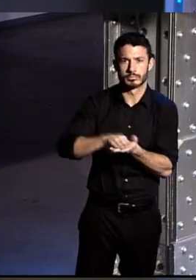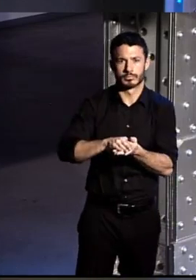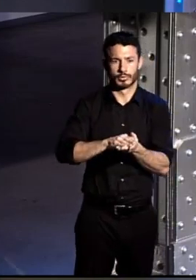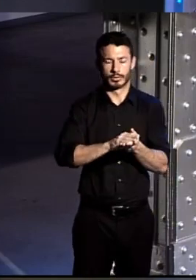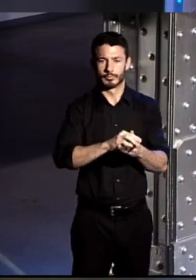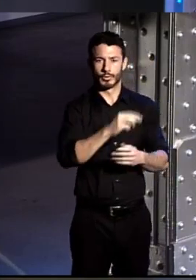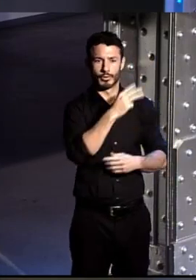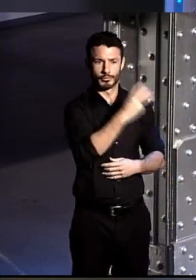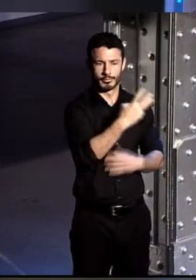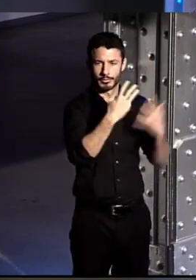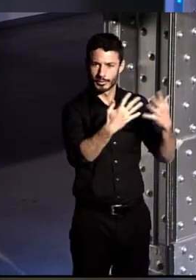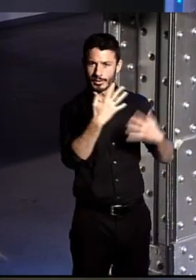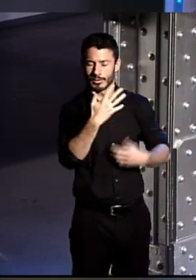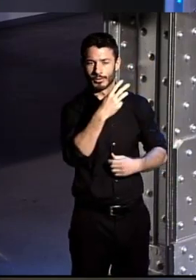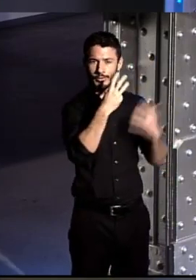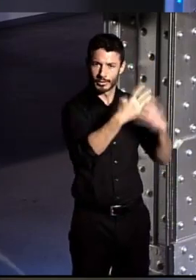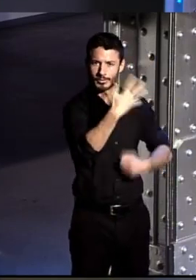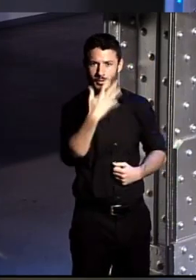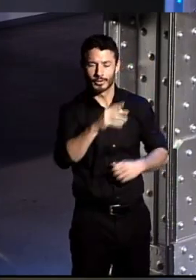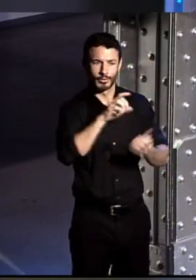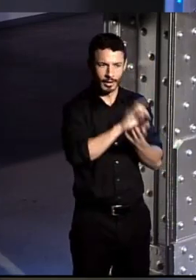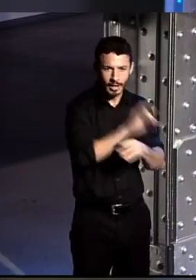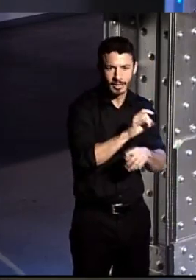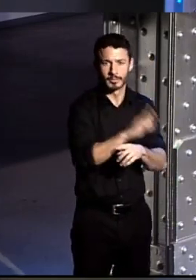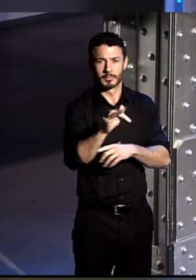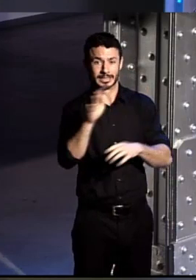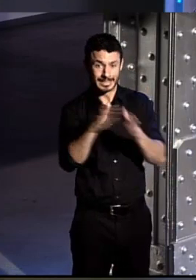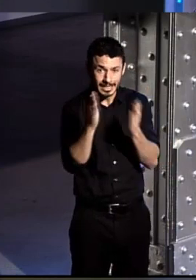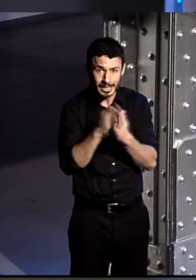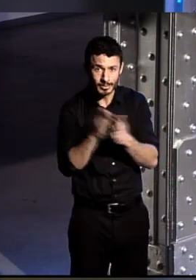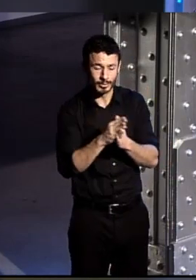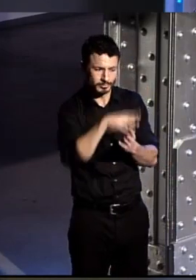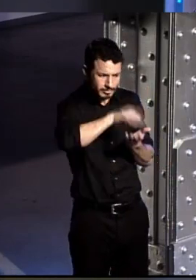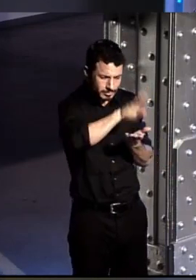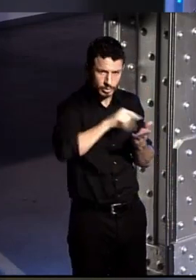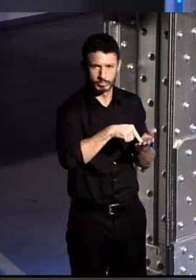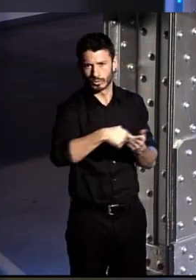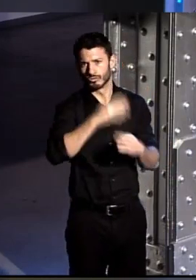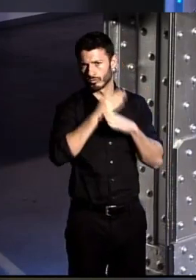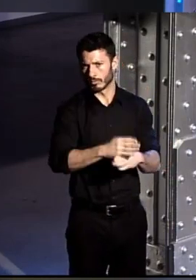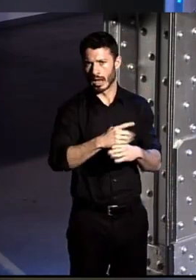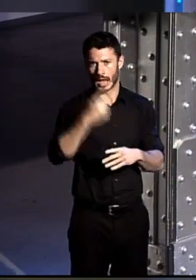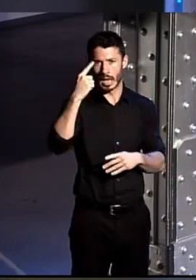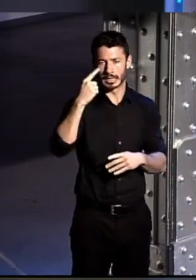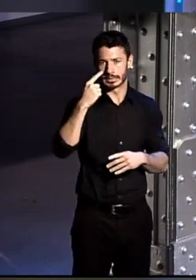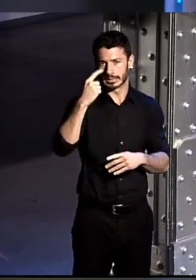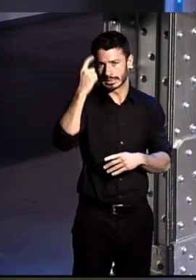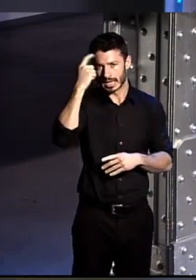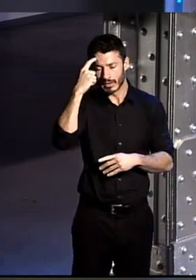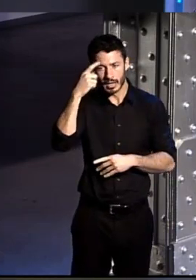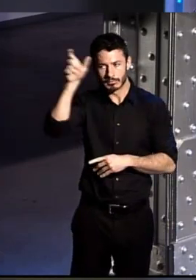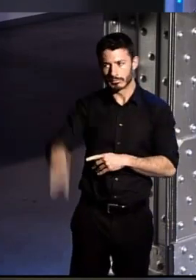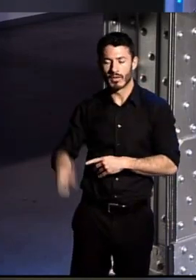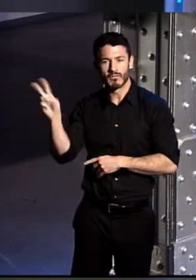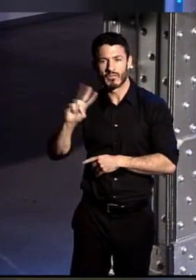novelas, pues yo creo que son los suficientes textos como para saber cuál era más o menos la opinión de Verne. Lo que me